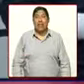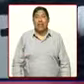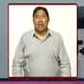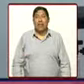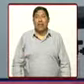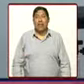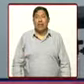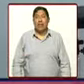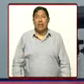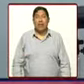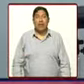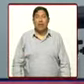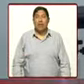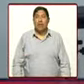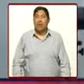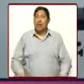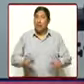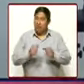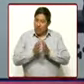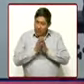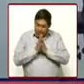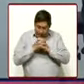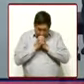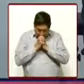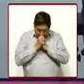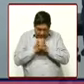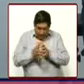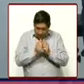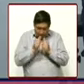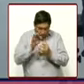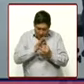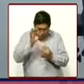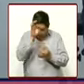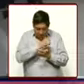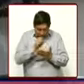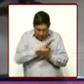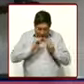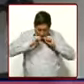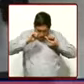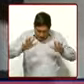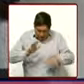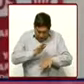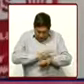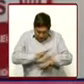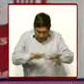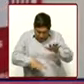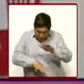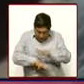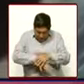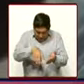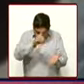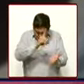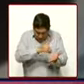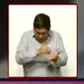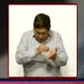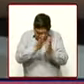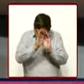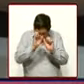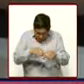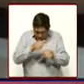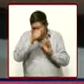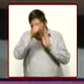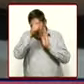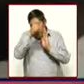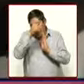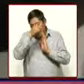Te pedimos esta mañana que puedas acompañarnos con tu espíritu y puedas bendecir las manos del doctor Moya para que la cirugía